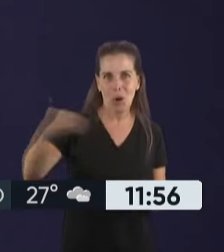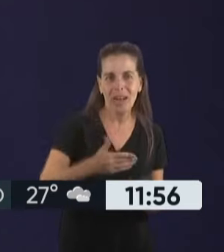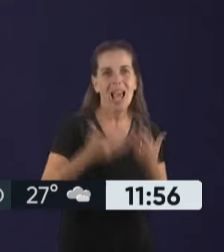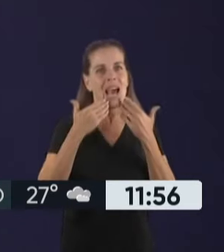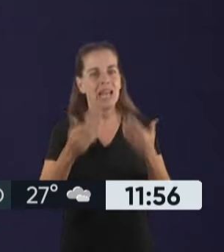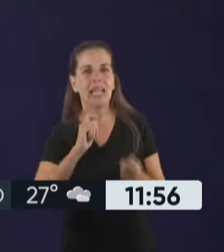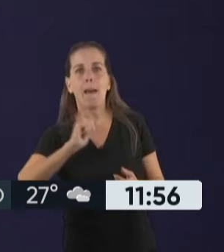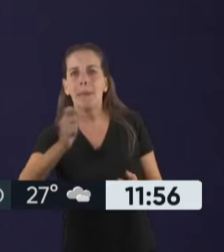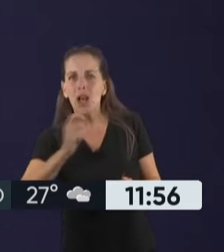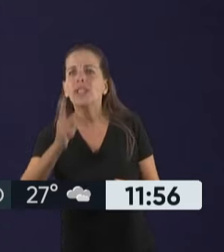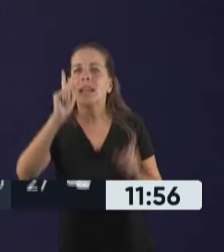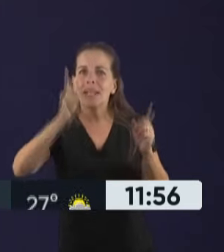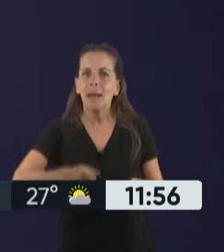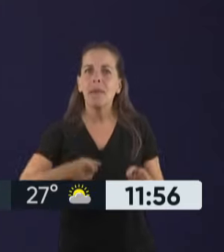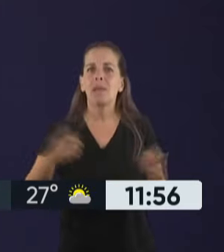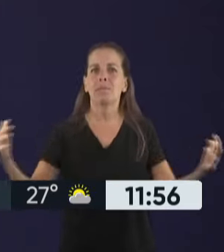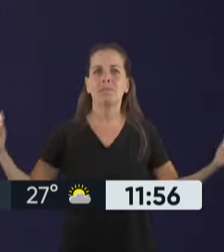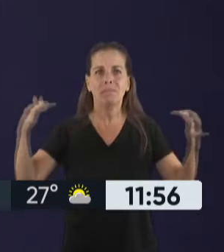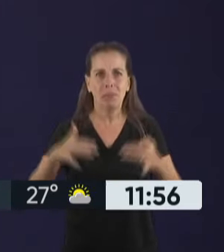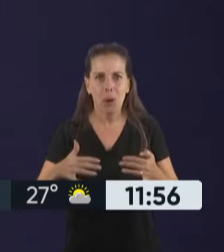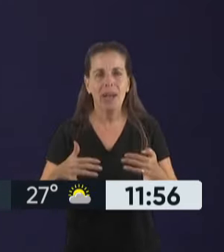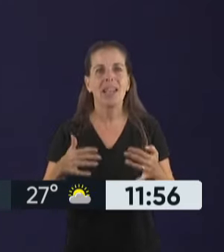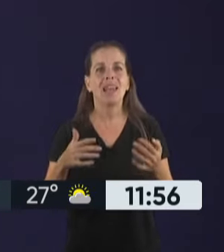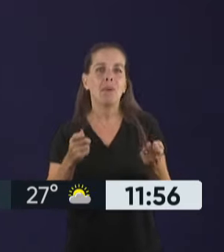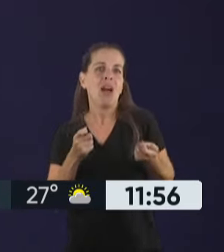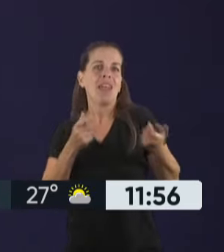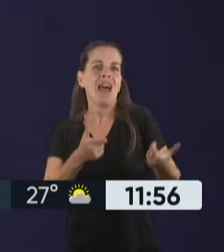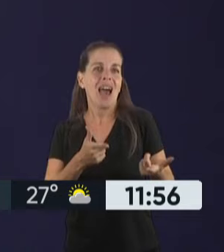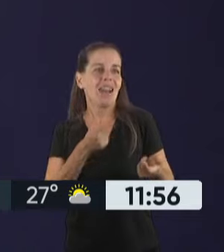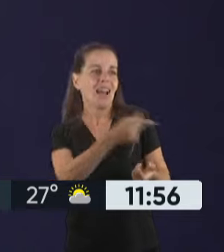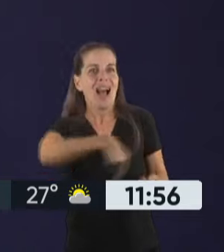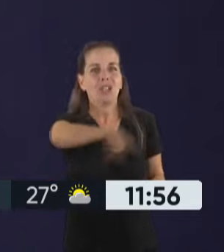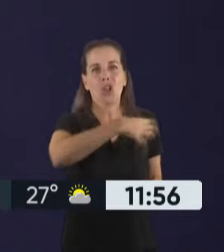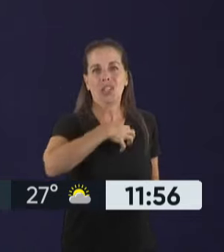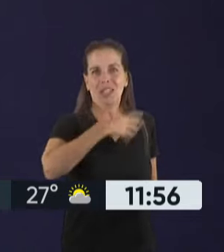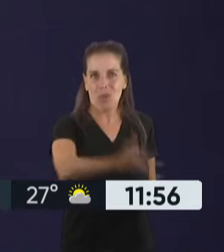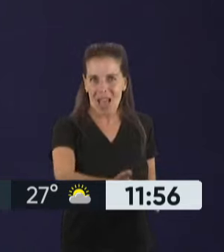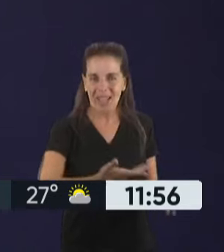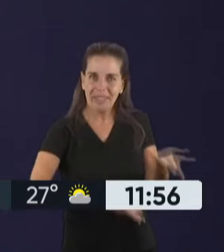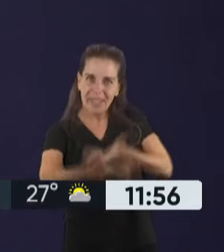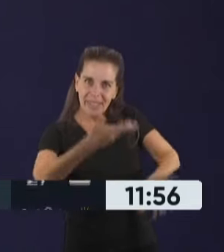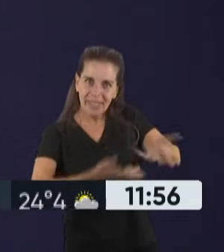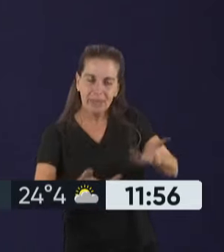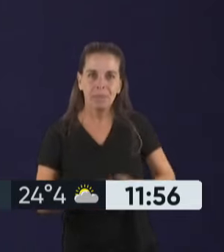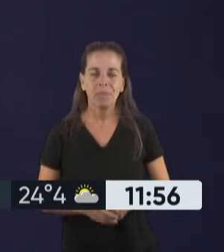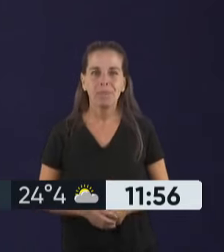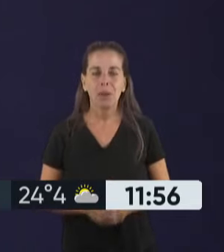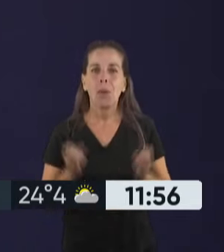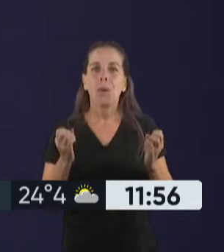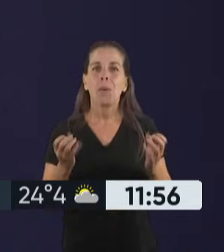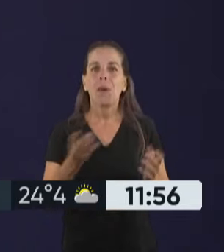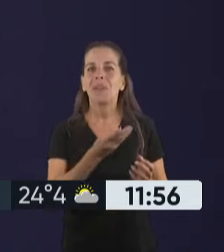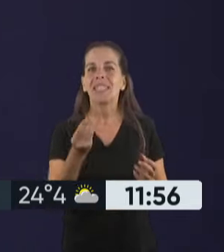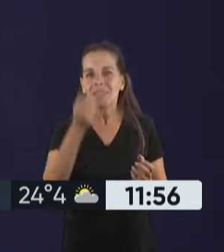periodistas acreditados por eh darles el espacio a los estudiantes y bueno eh buen fin de